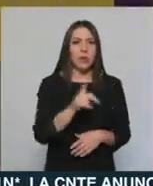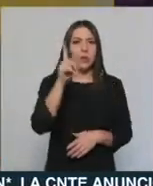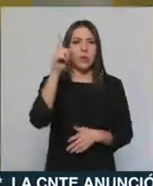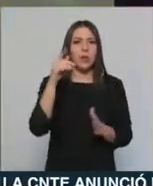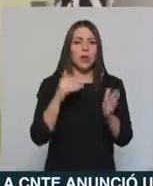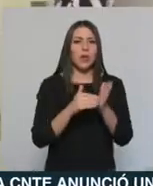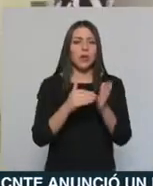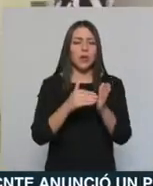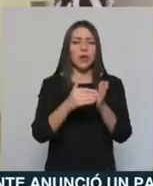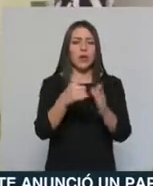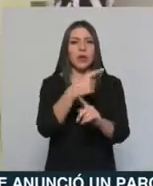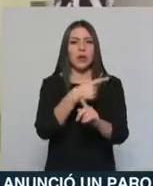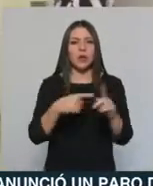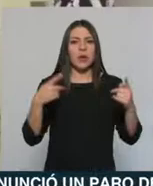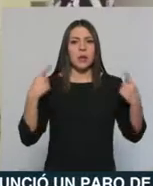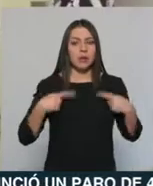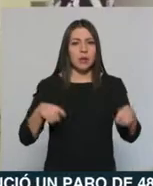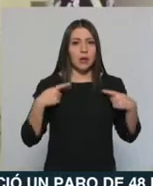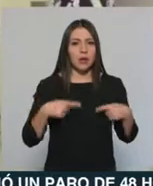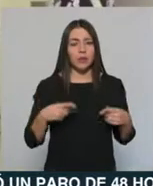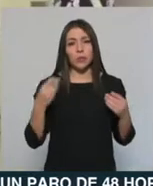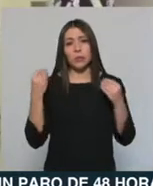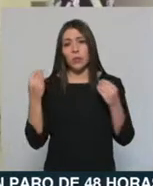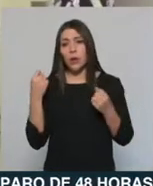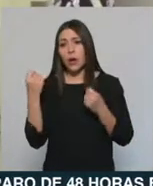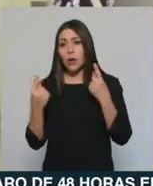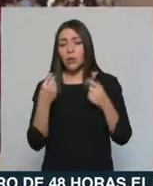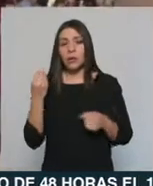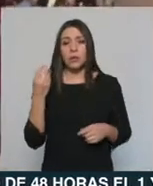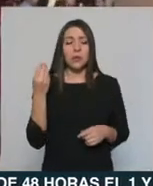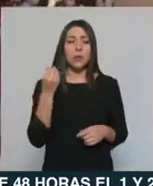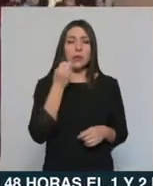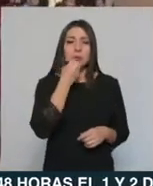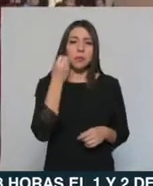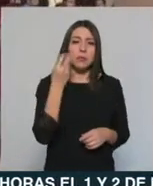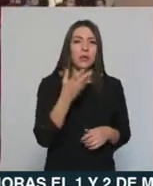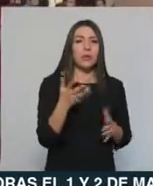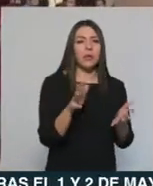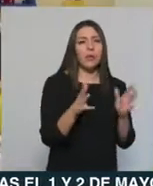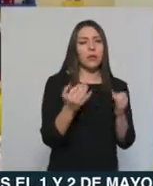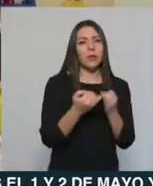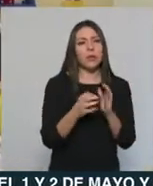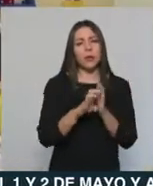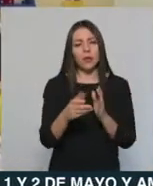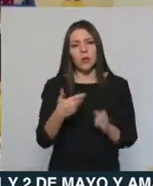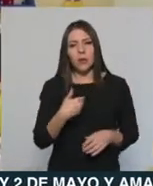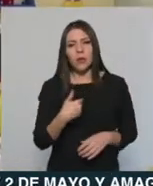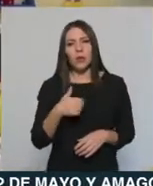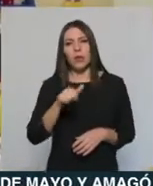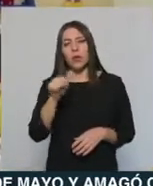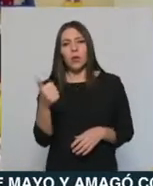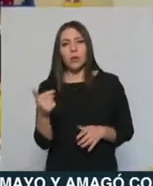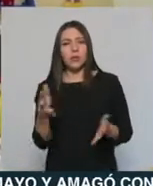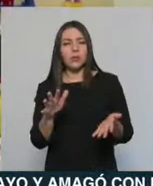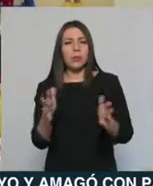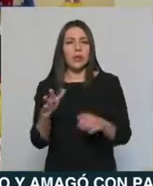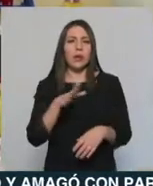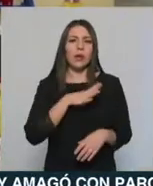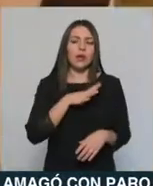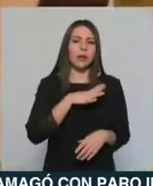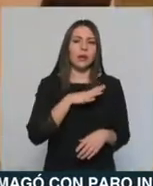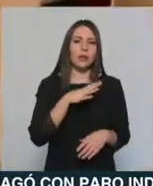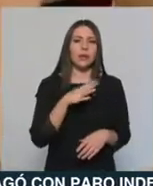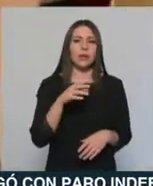personas, maravillosas muchas de ellas, regularcillas como yo, otras, pues también una proporción